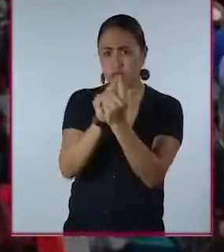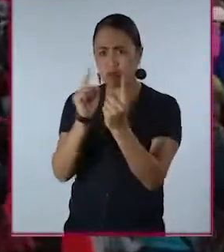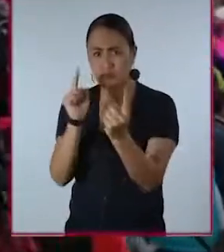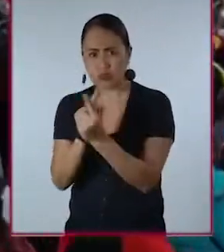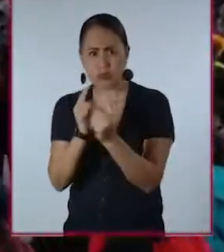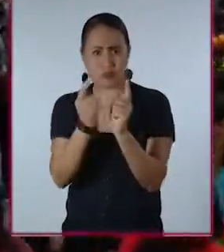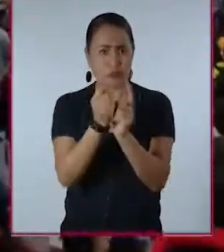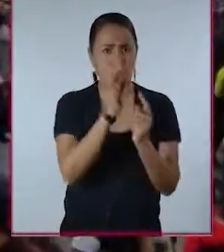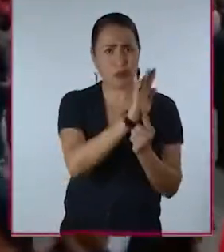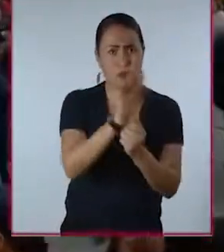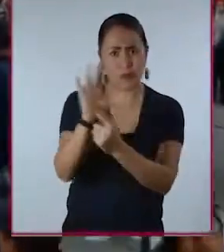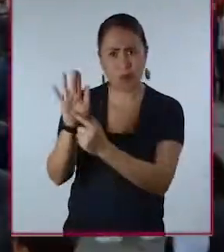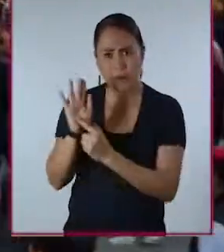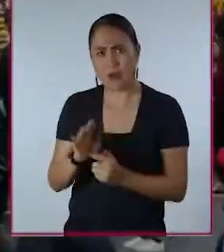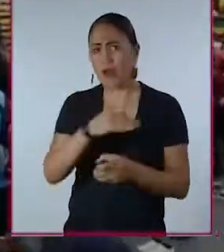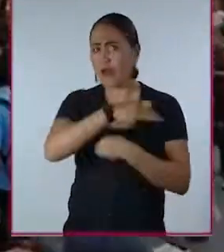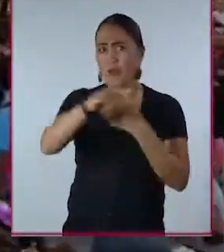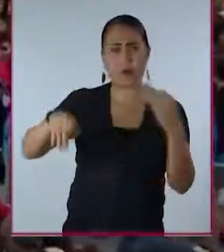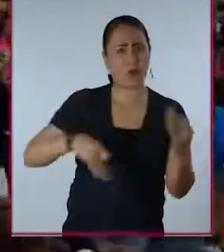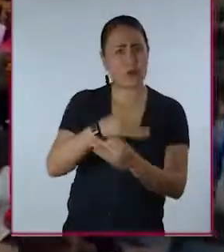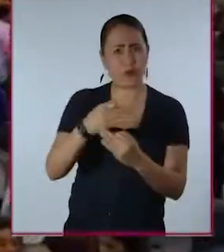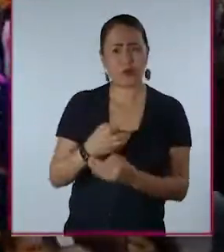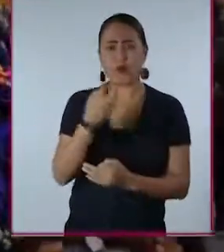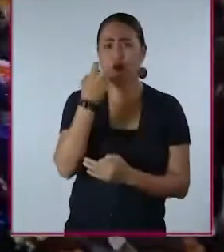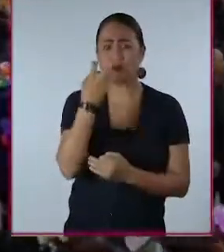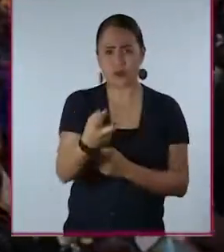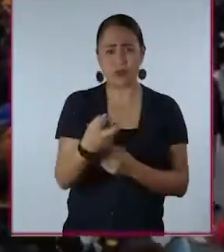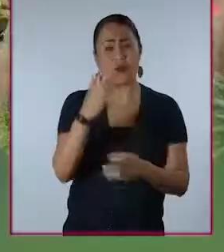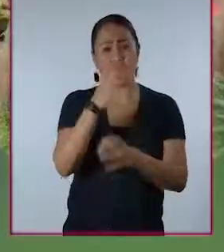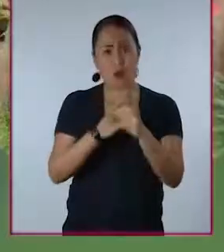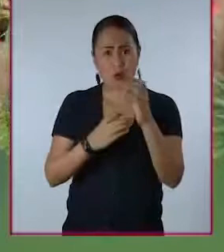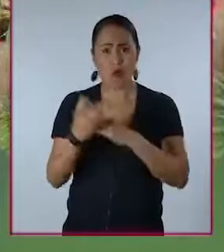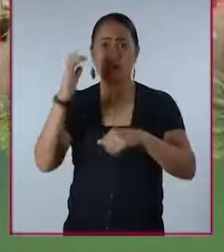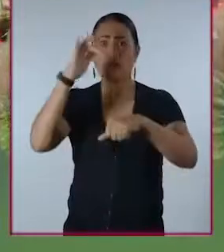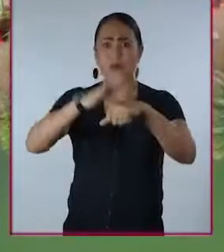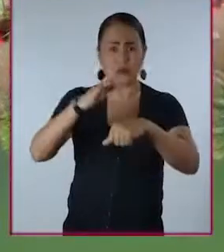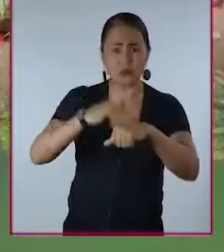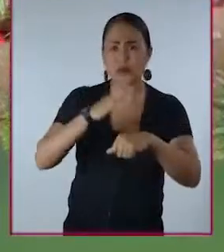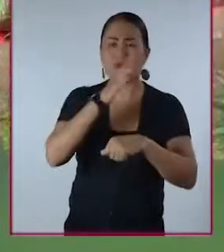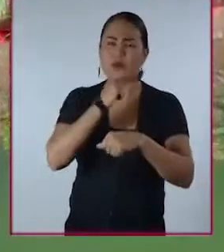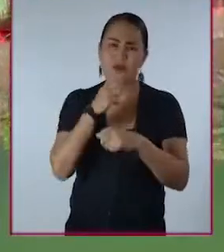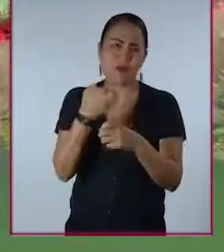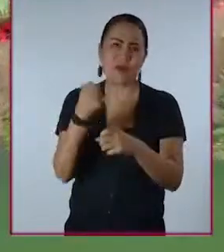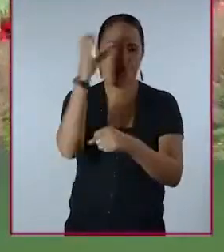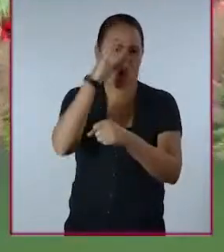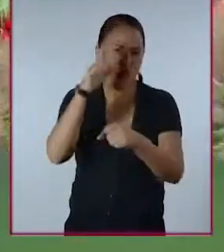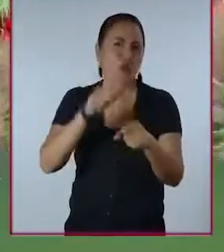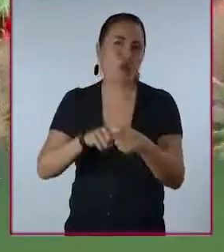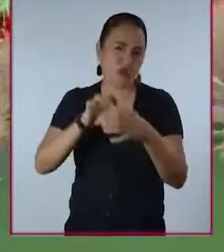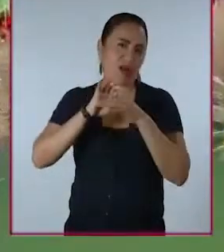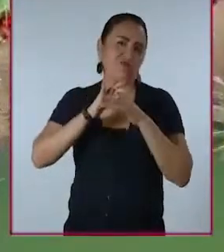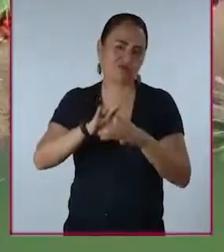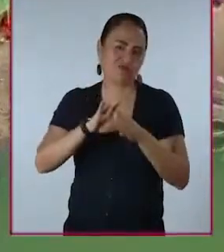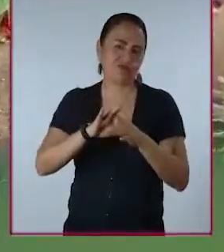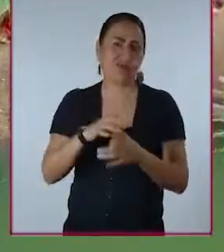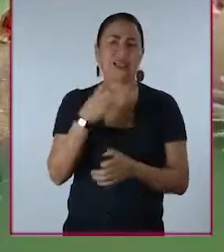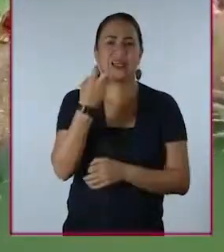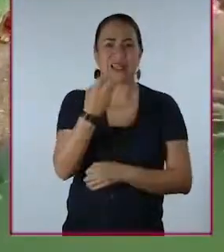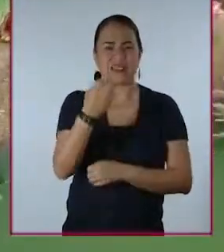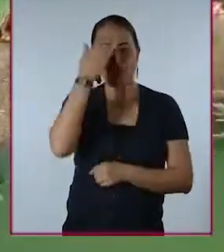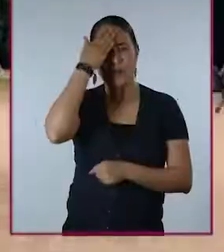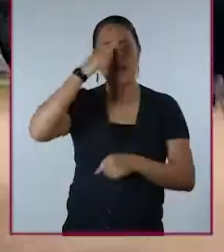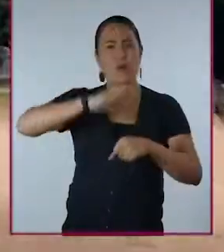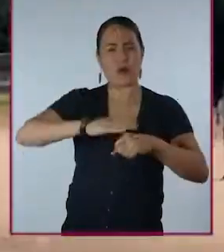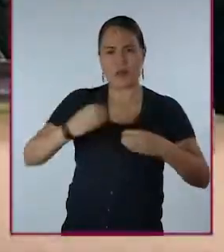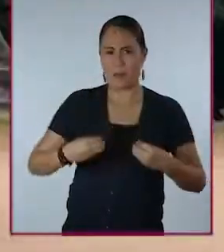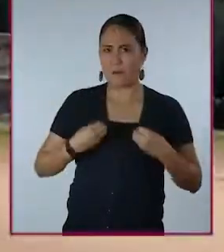Entre todas y todos generamos el patrimonio intangible de nuestras culturas. Ese patrimonio es memoria viva